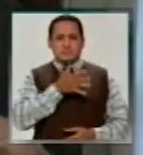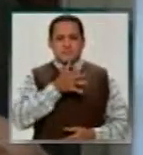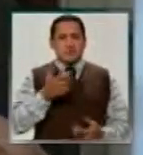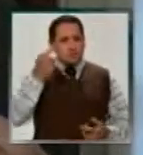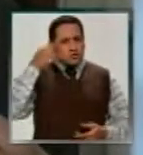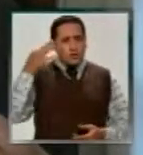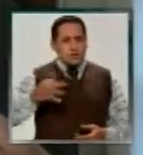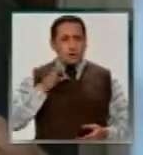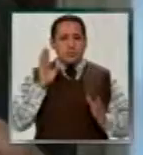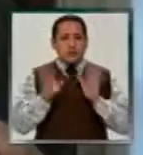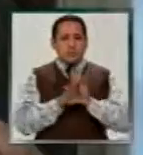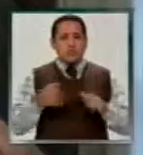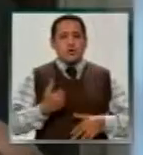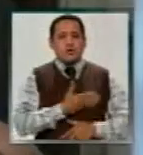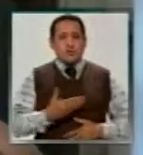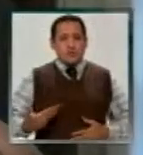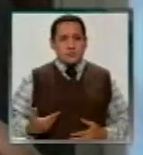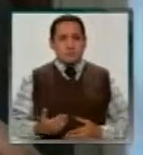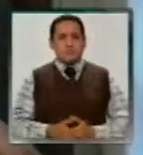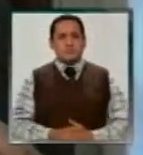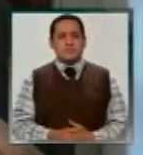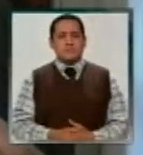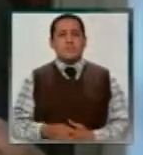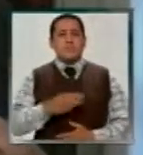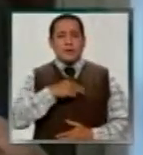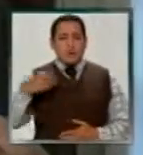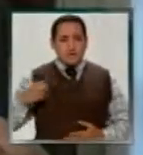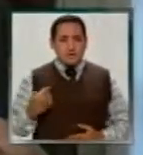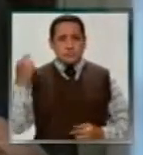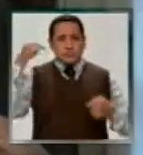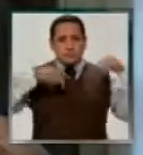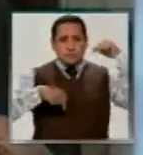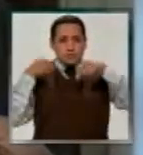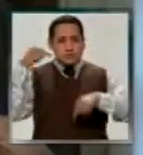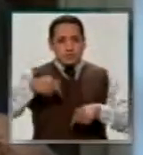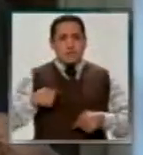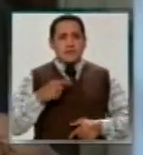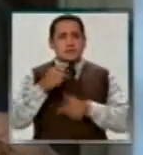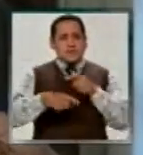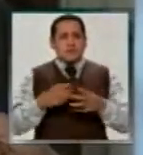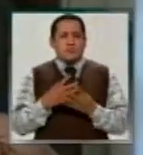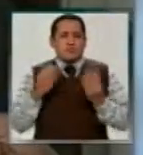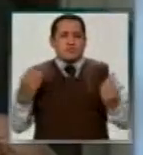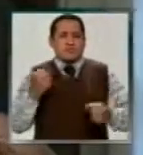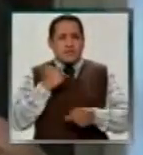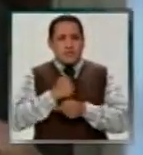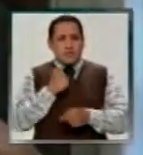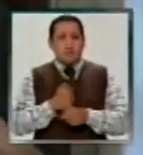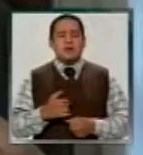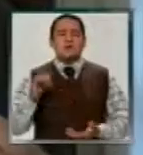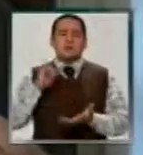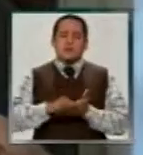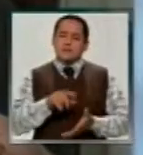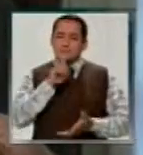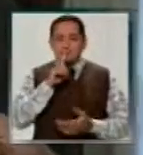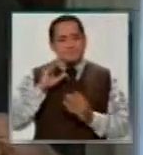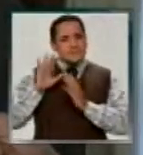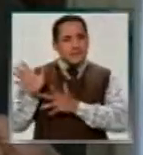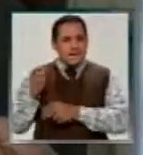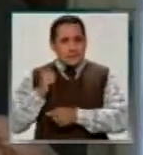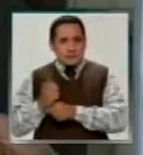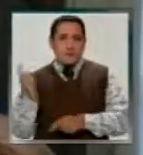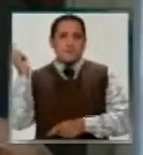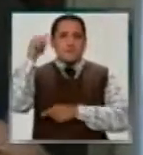el estado y particularmente eh los ministros que están acá es gente que tiene muchísimo trabajo que ha venido aquí con con toda la buena